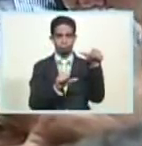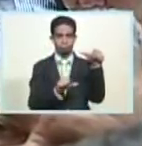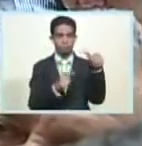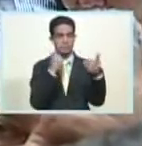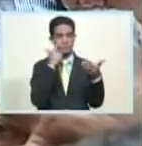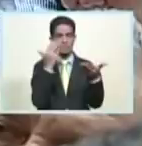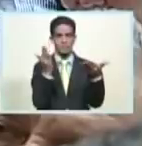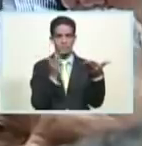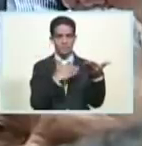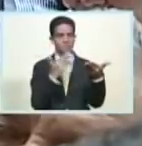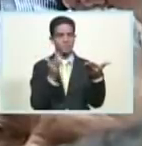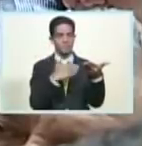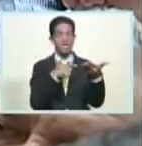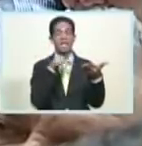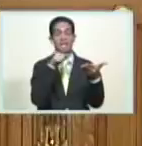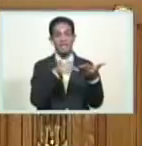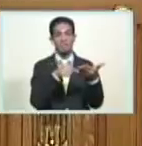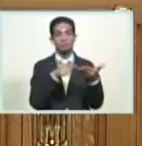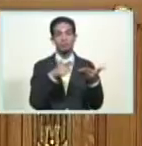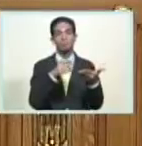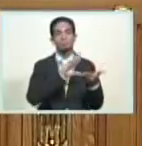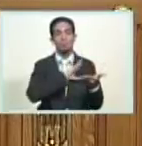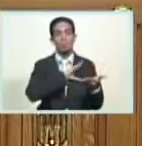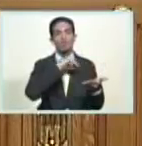porque es parte del patrimonio político del país.